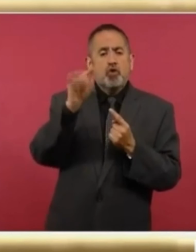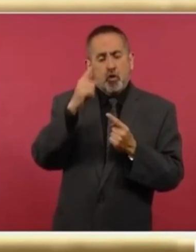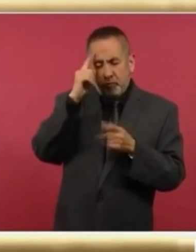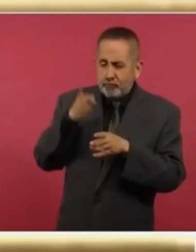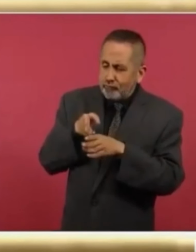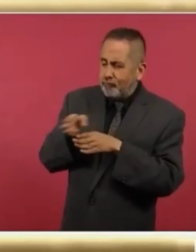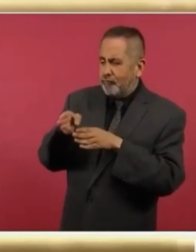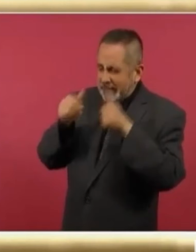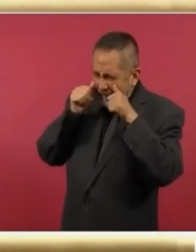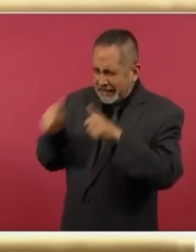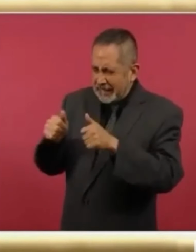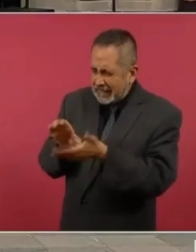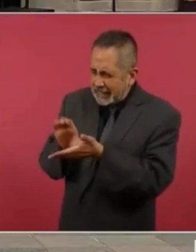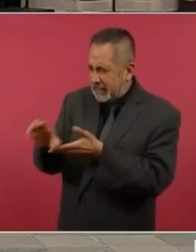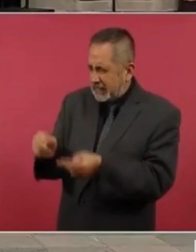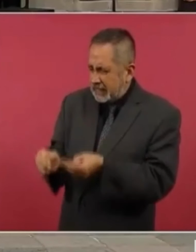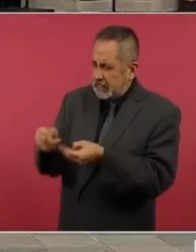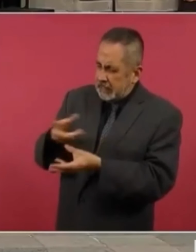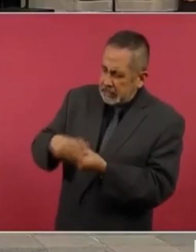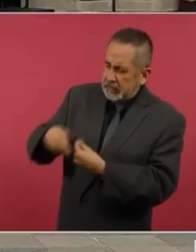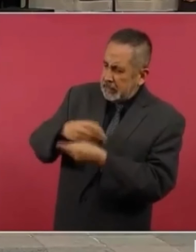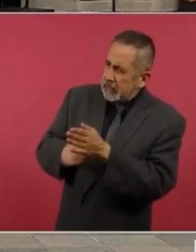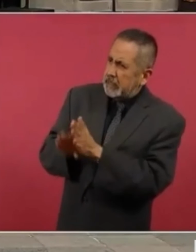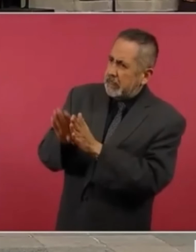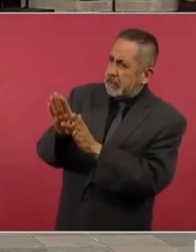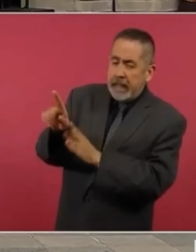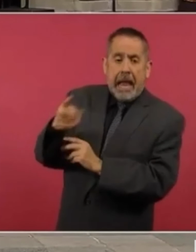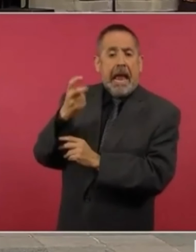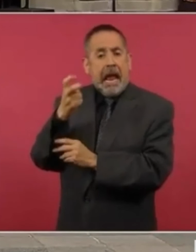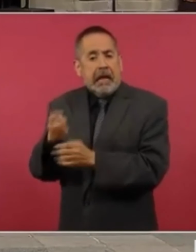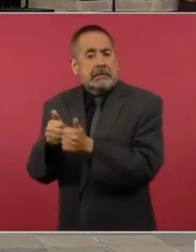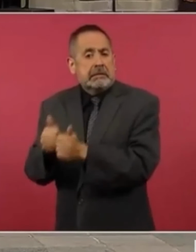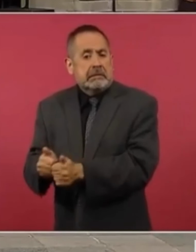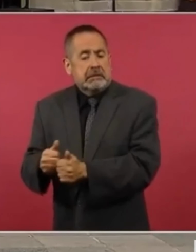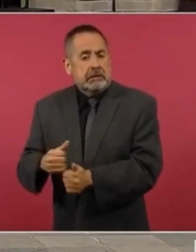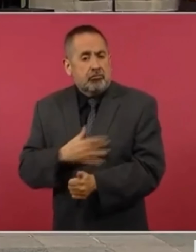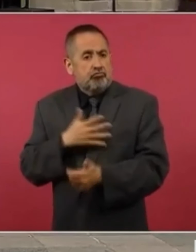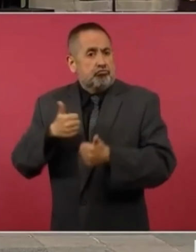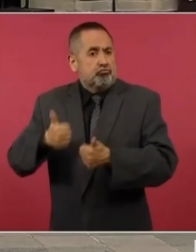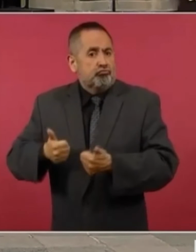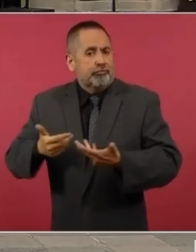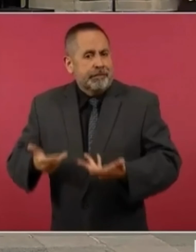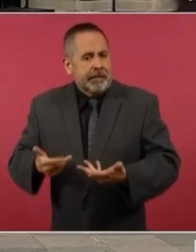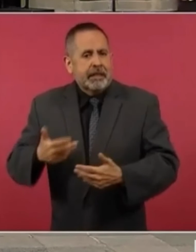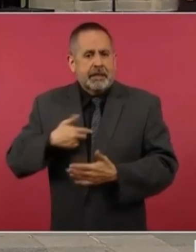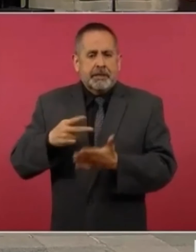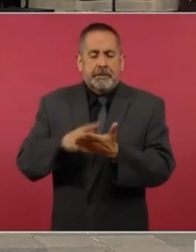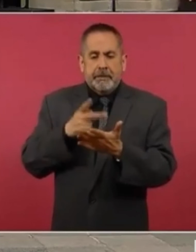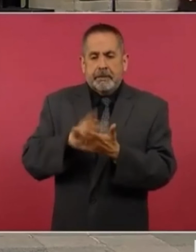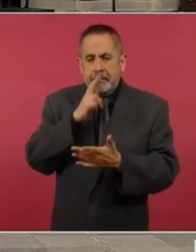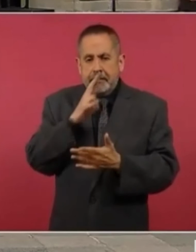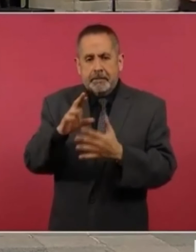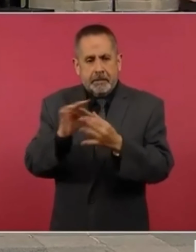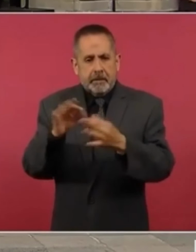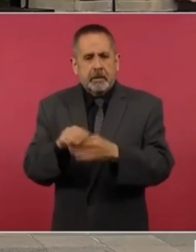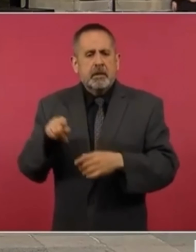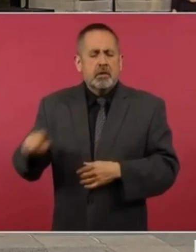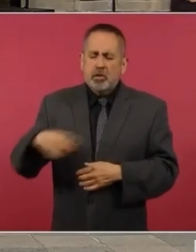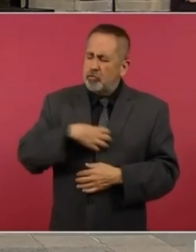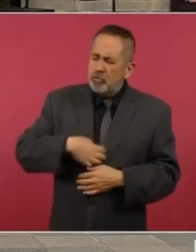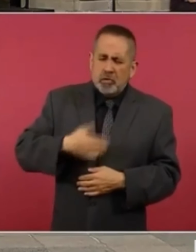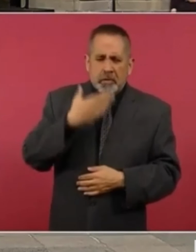camino, el desarrollo, el bienestar. Y yo repito, celebro